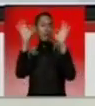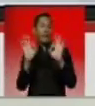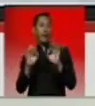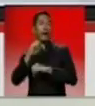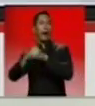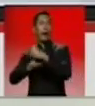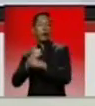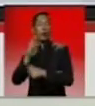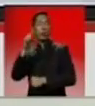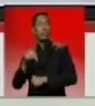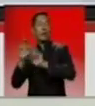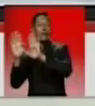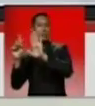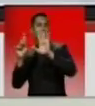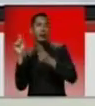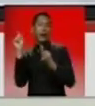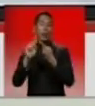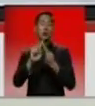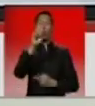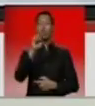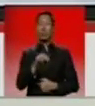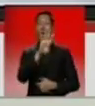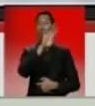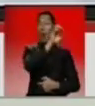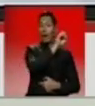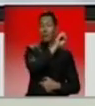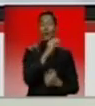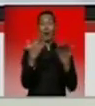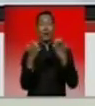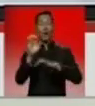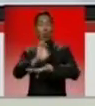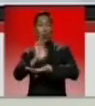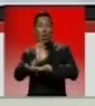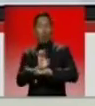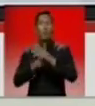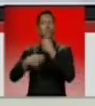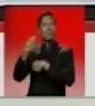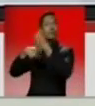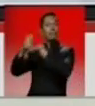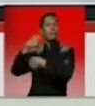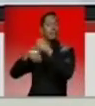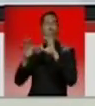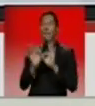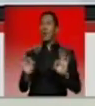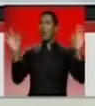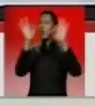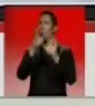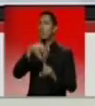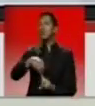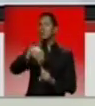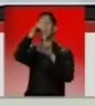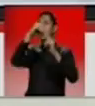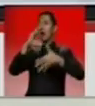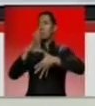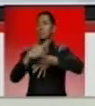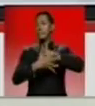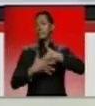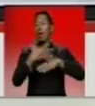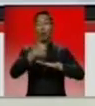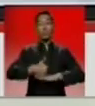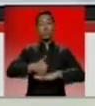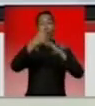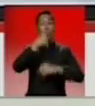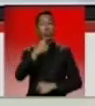2016-2040. Ecuador busca convertirse en el principal exportador de energía de la región. Las autoridades confirmaron que en las